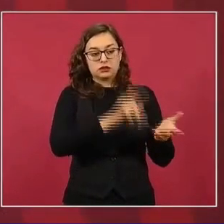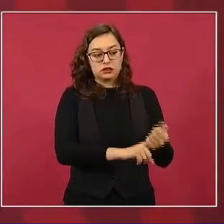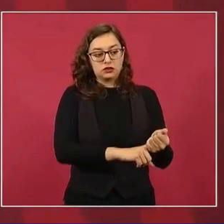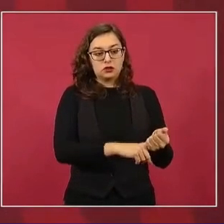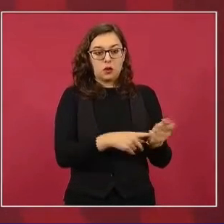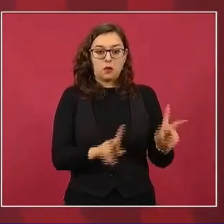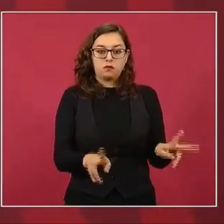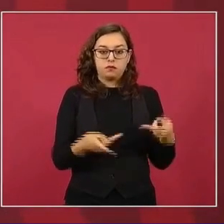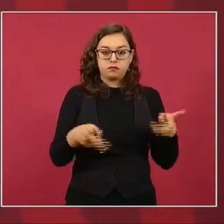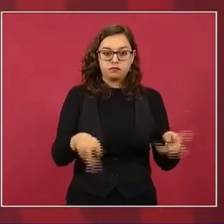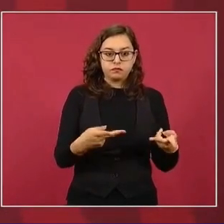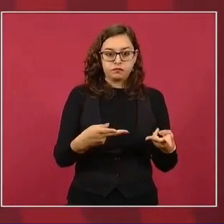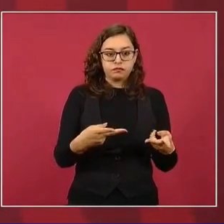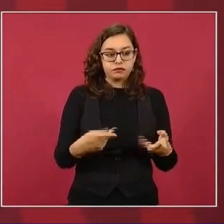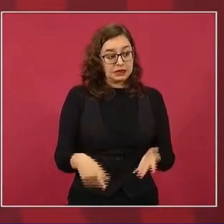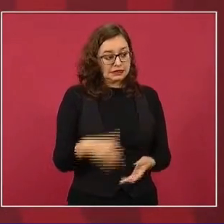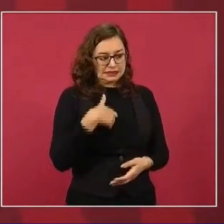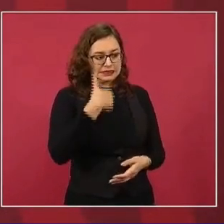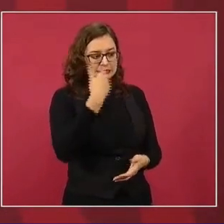hay un comité